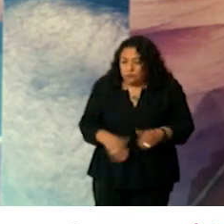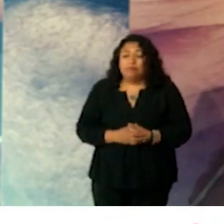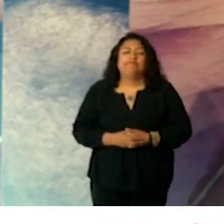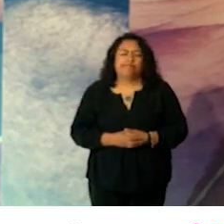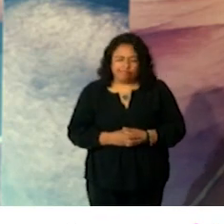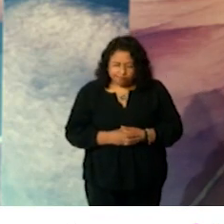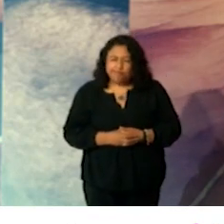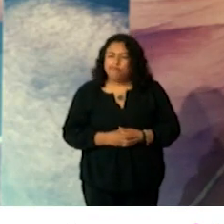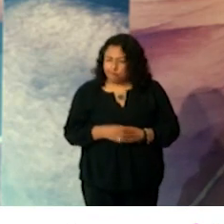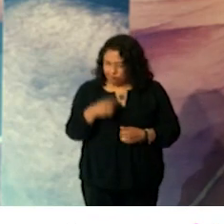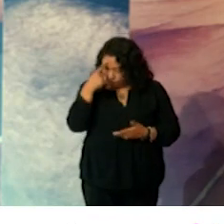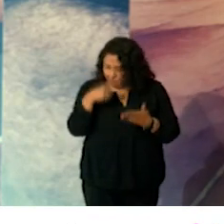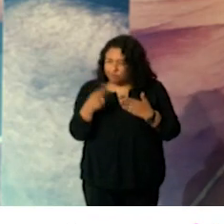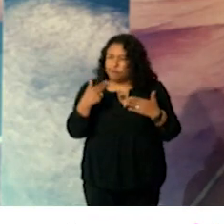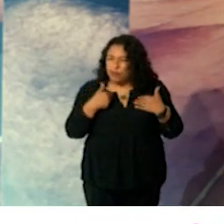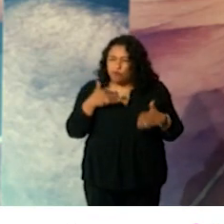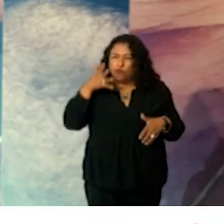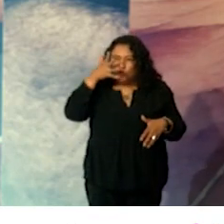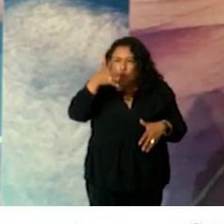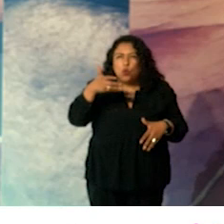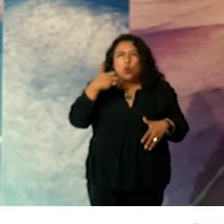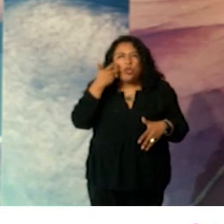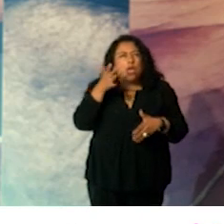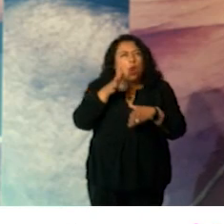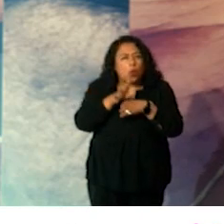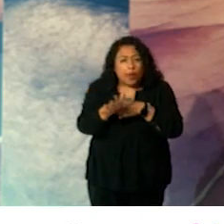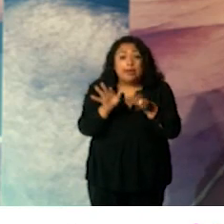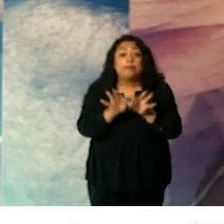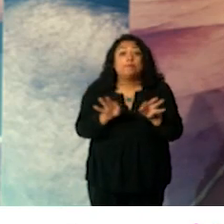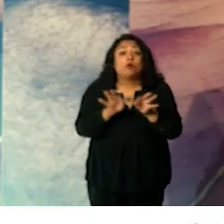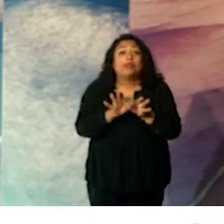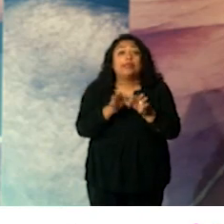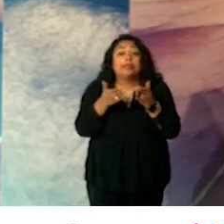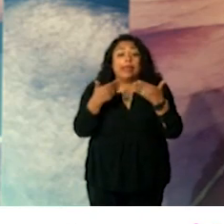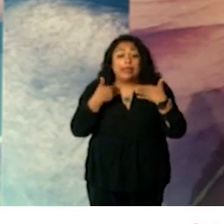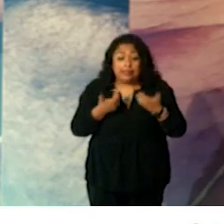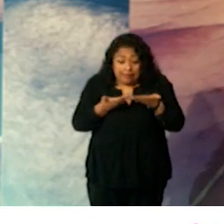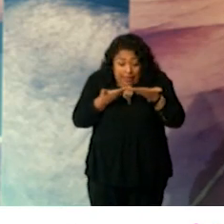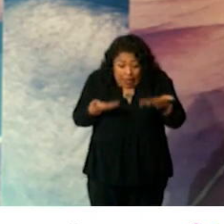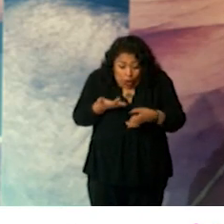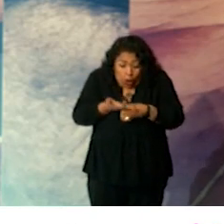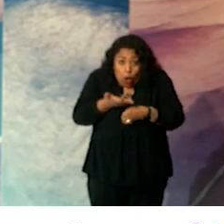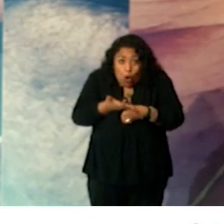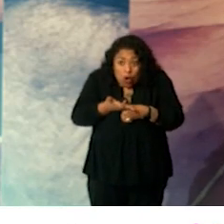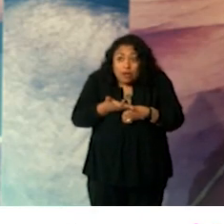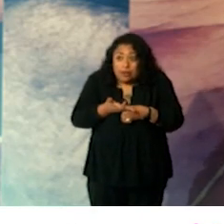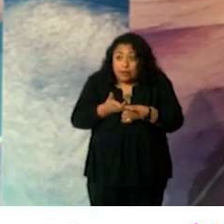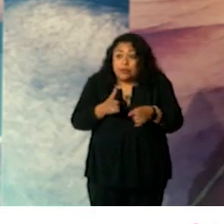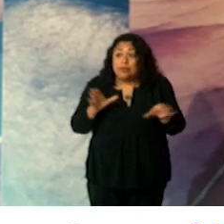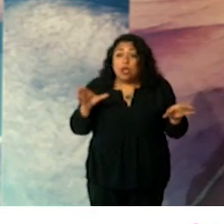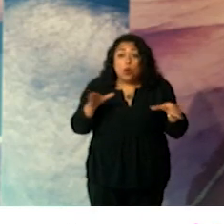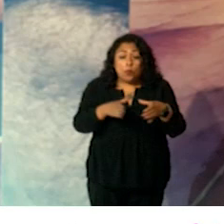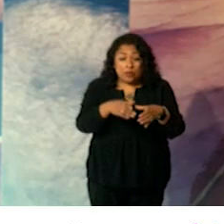Y creo que para entender el futuro que queremos construir, es importante entender ese presente, porque también la comunidad del bosque es el